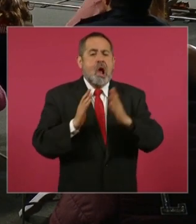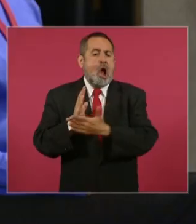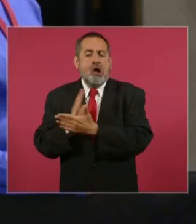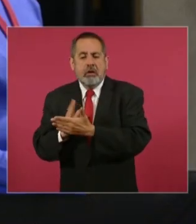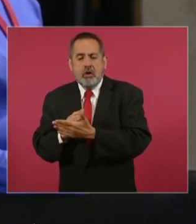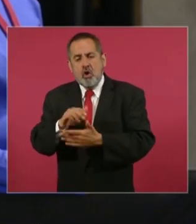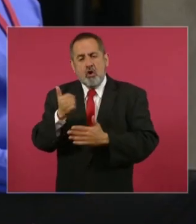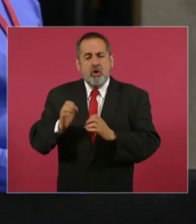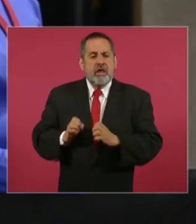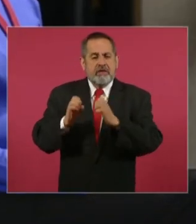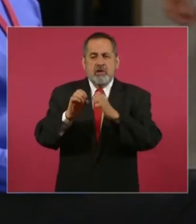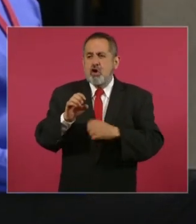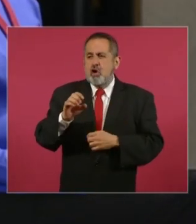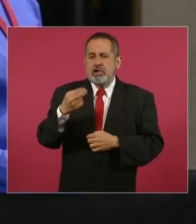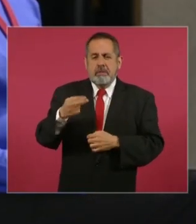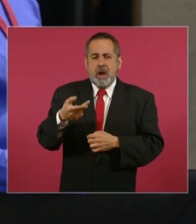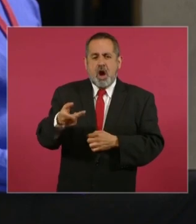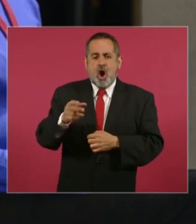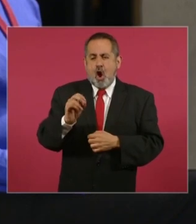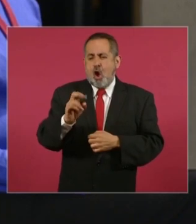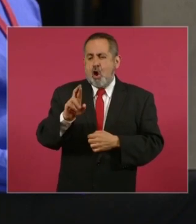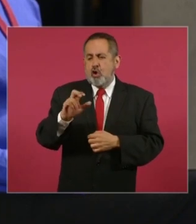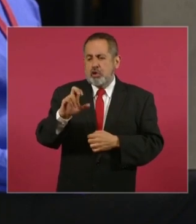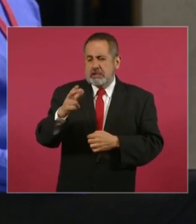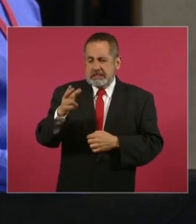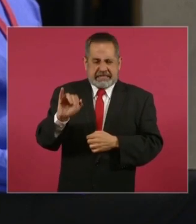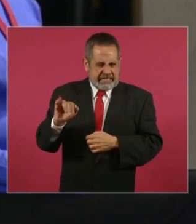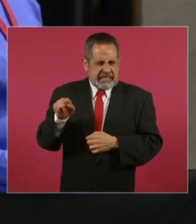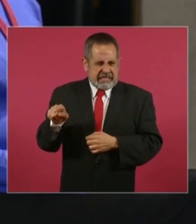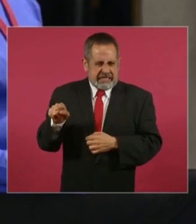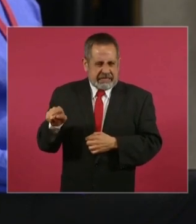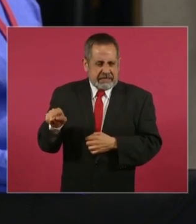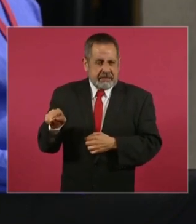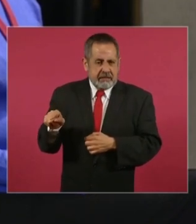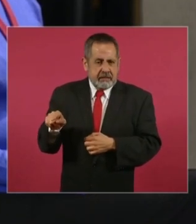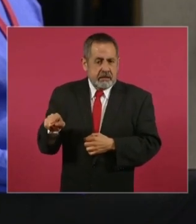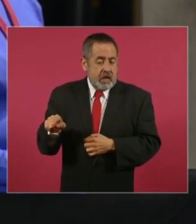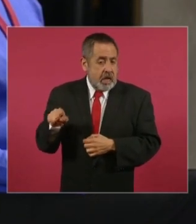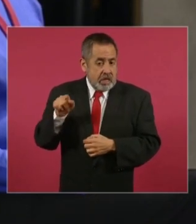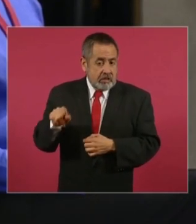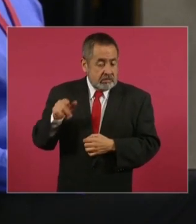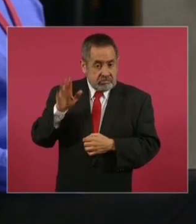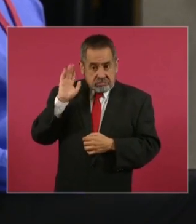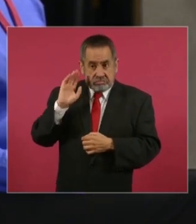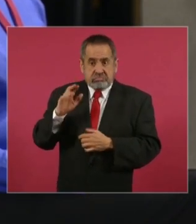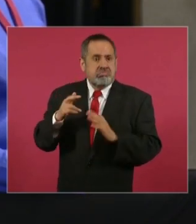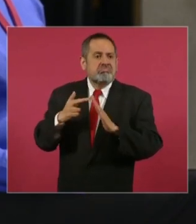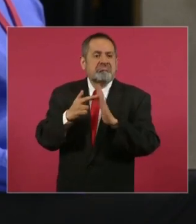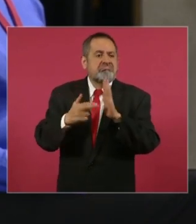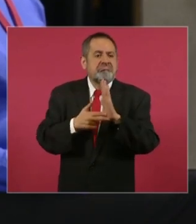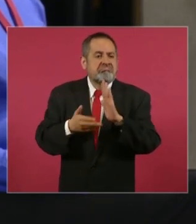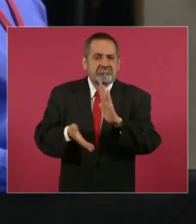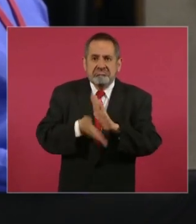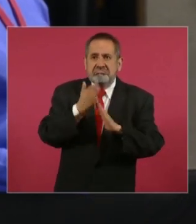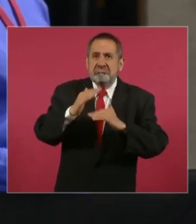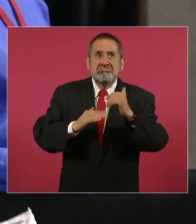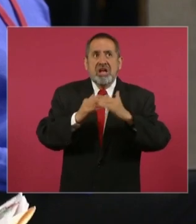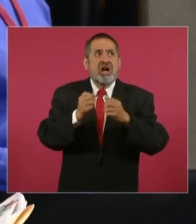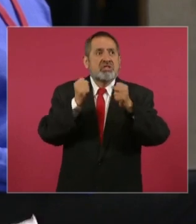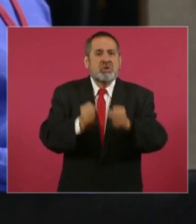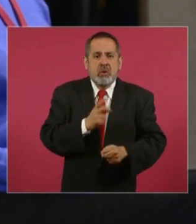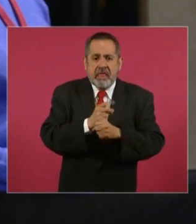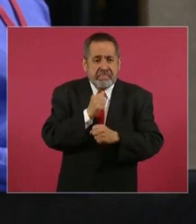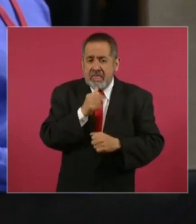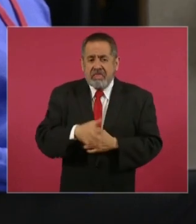edificio que se llama Orchid. Ese edificio se construyó sin las normas de